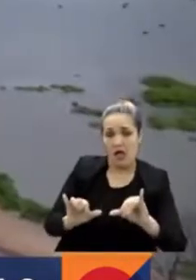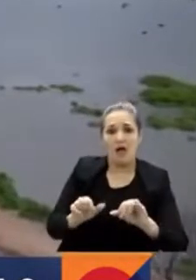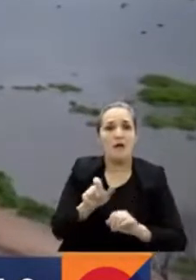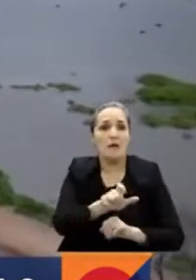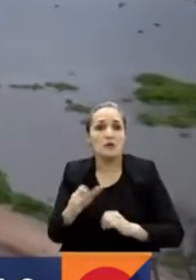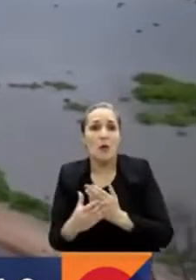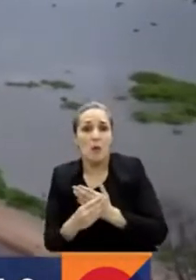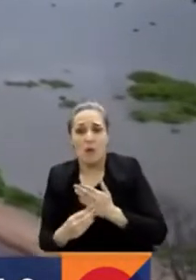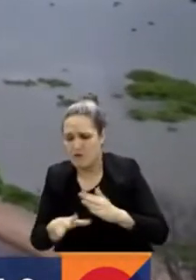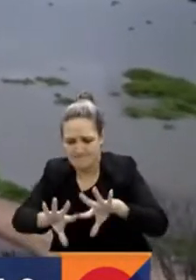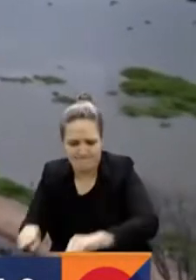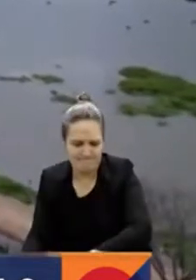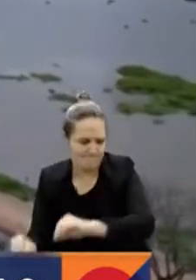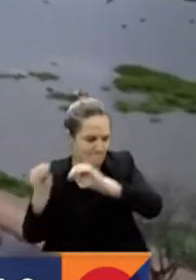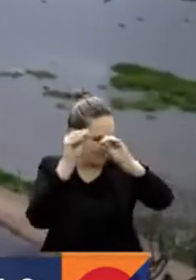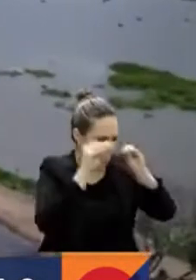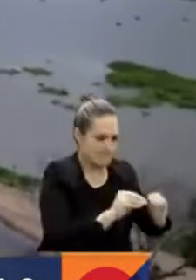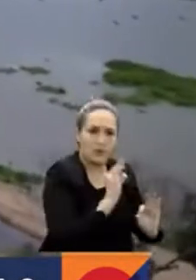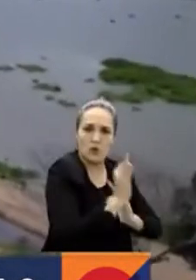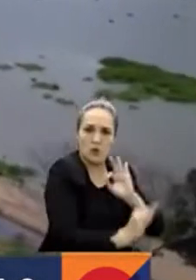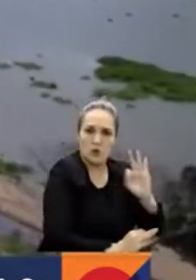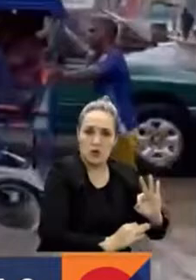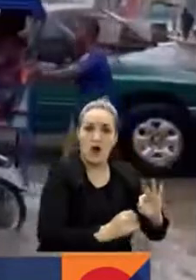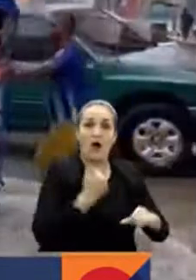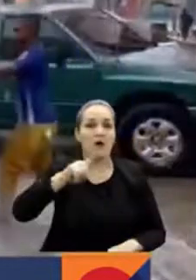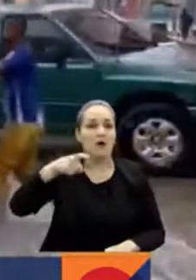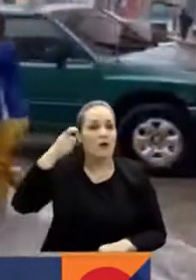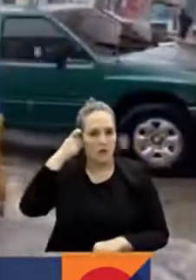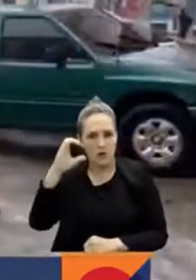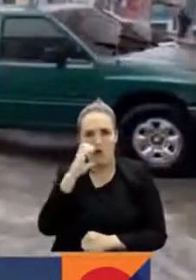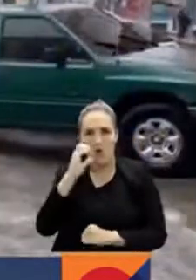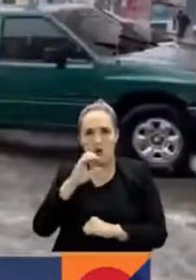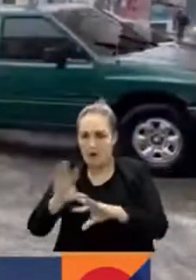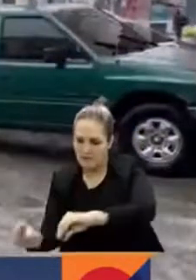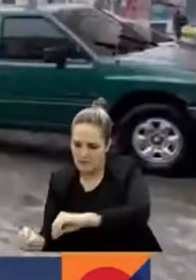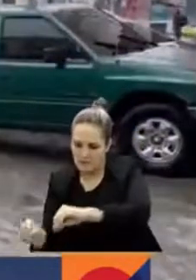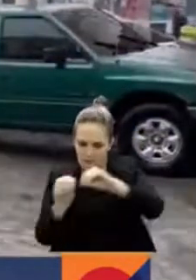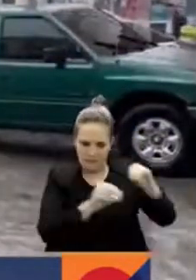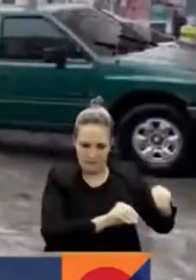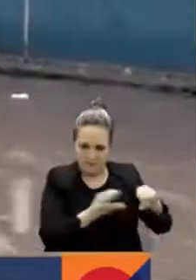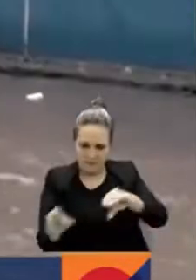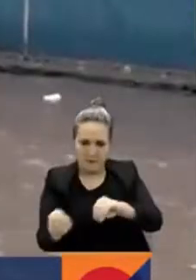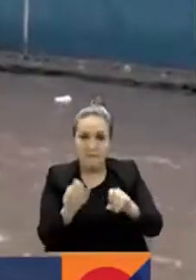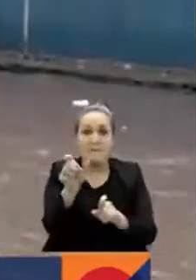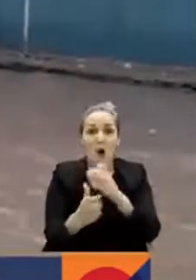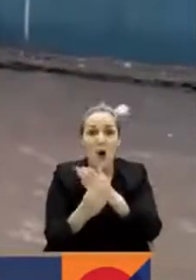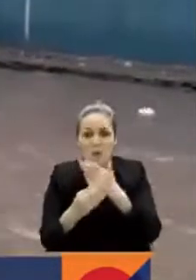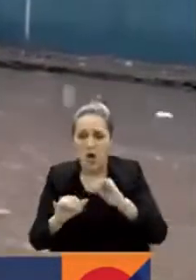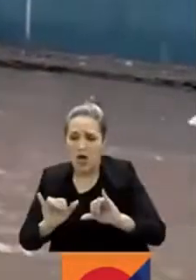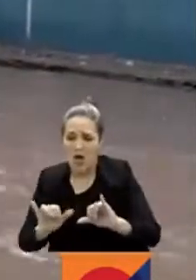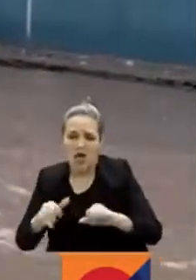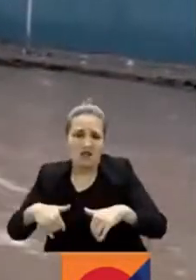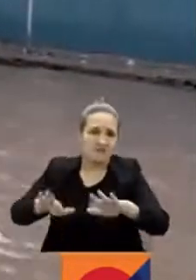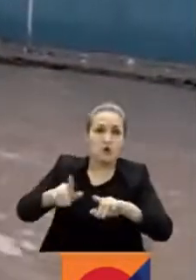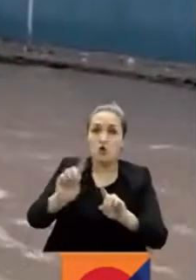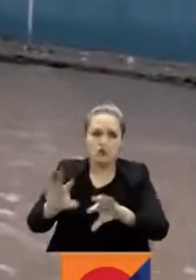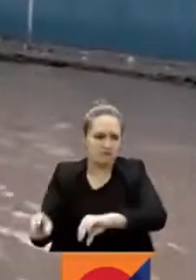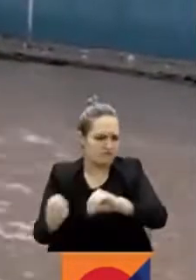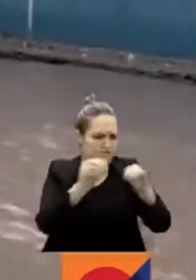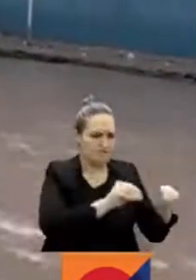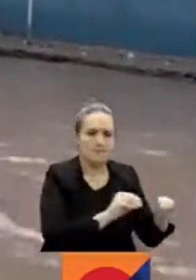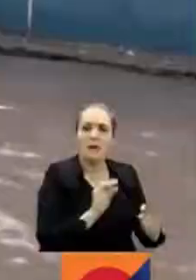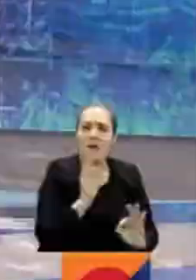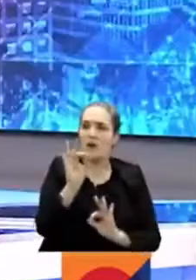pobres. Según el mandatario, el objetivo del gobierno nacional es lograr una reubicación de la población pobre y una construcción de hábitat sostenible